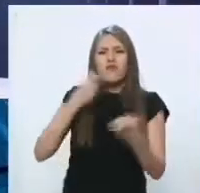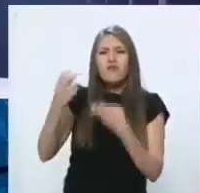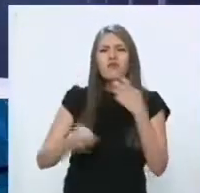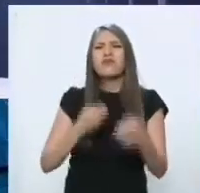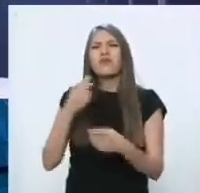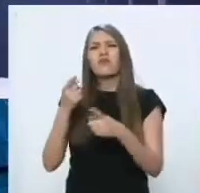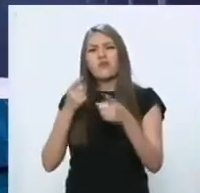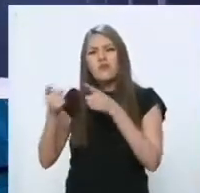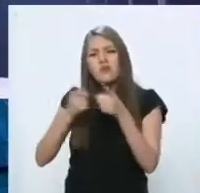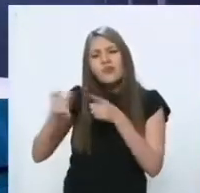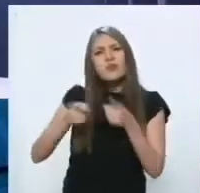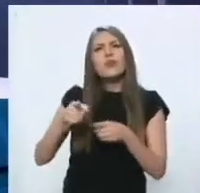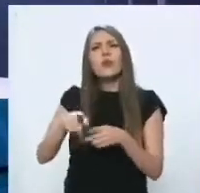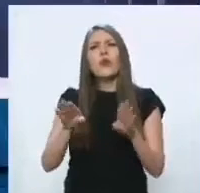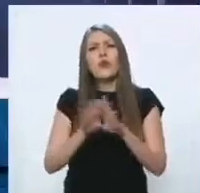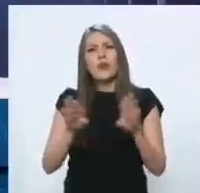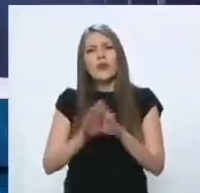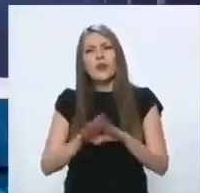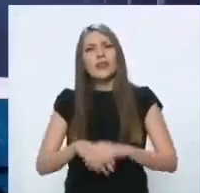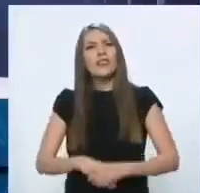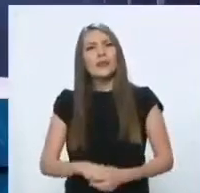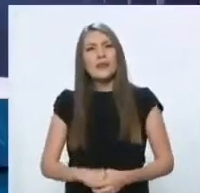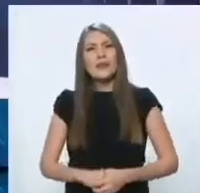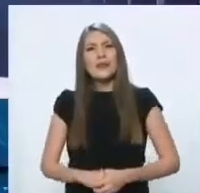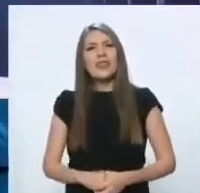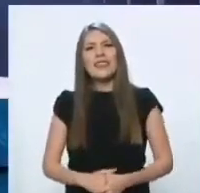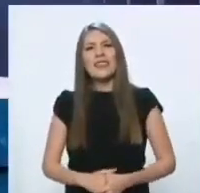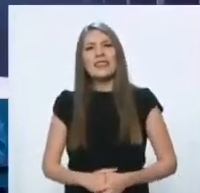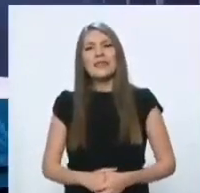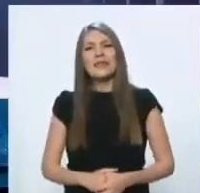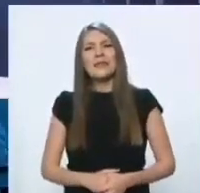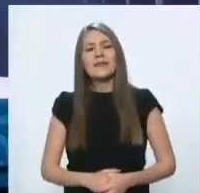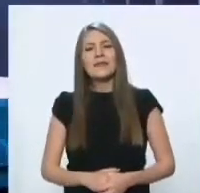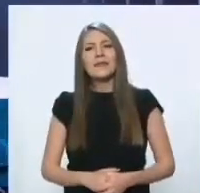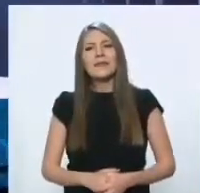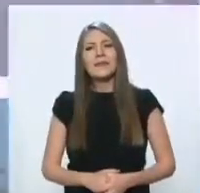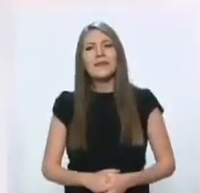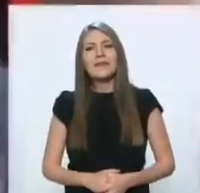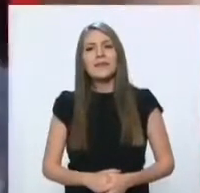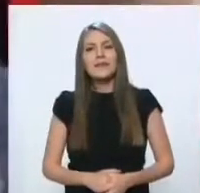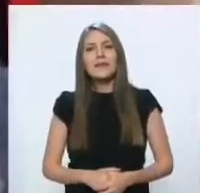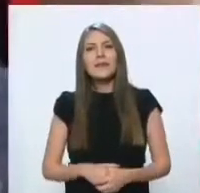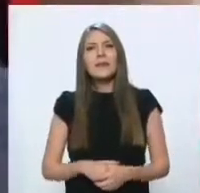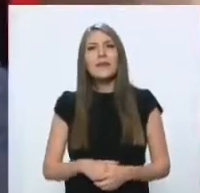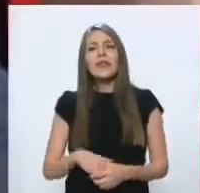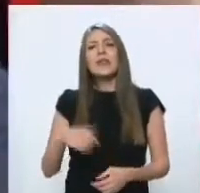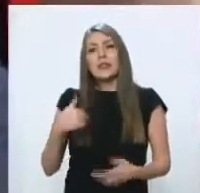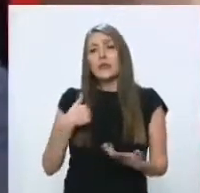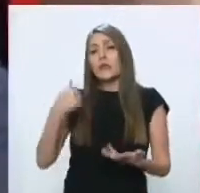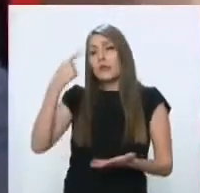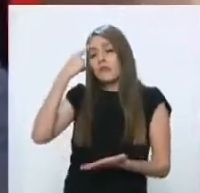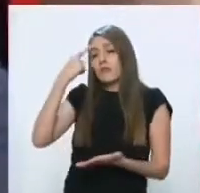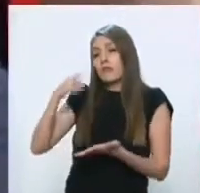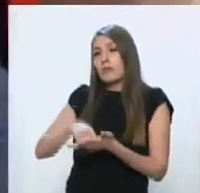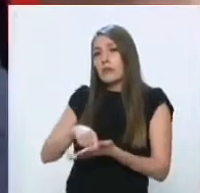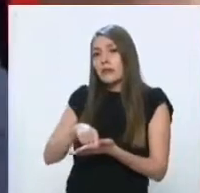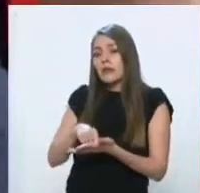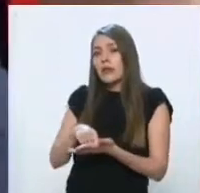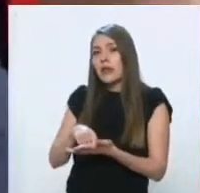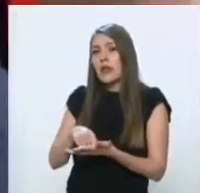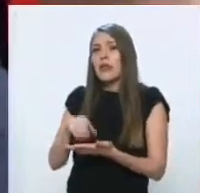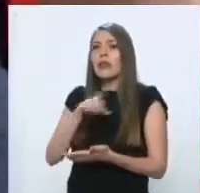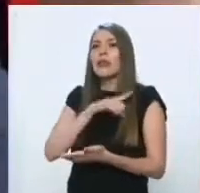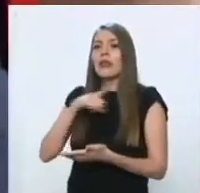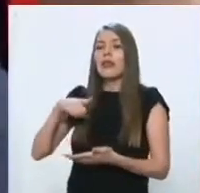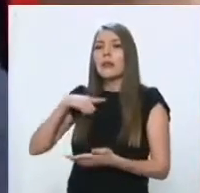también por otro grupo de la población tan apoyados? Sí, yo creo que hay que pensar